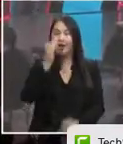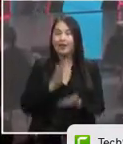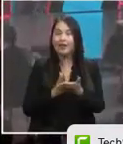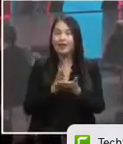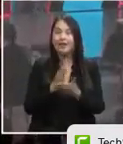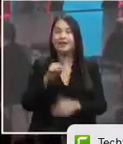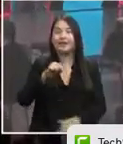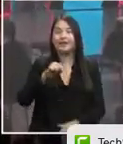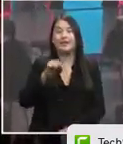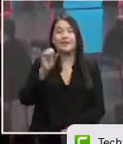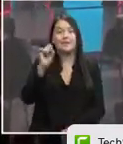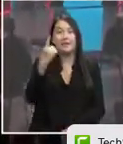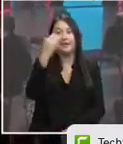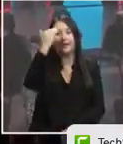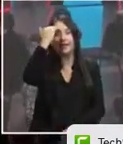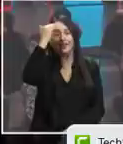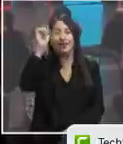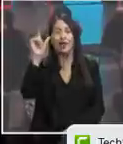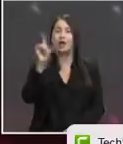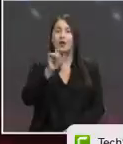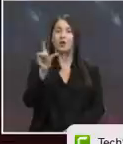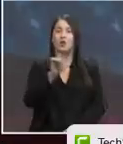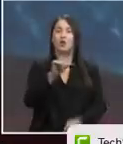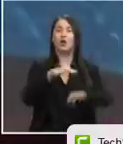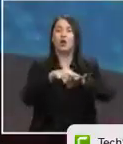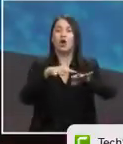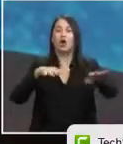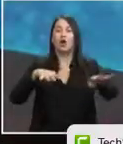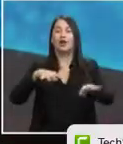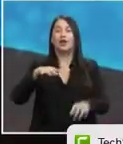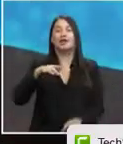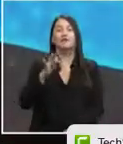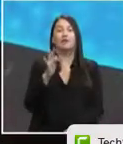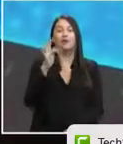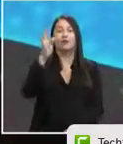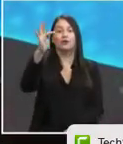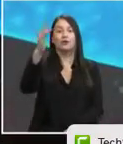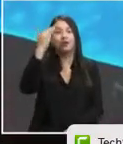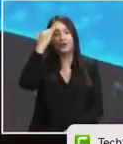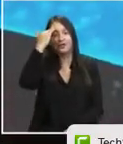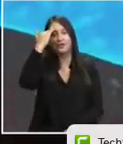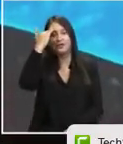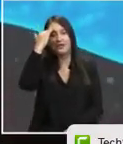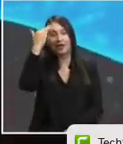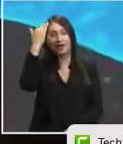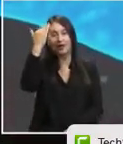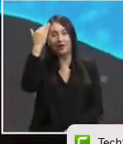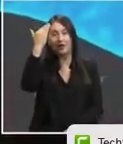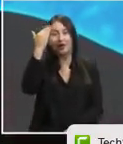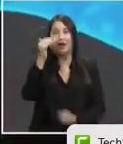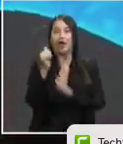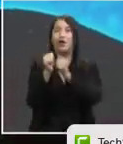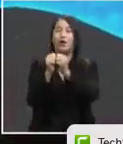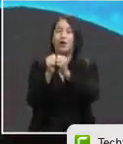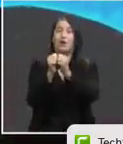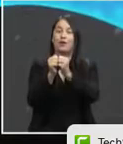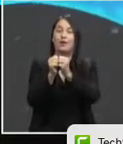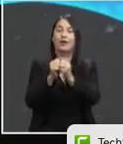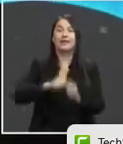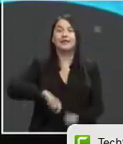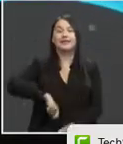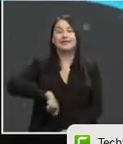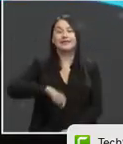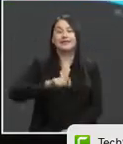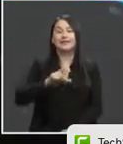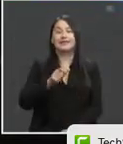esta primera jornada de día lunes del Congreso del Futuro. Saludar, por cierto, al colega senador